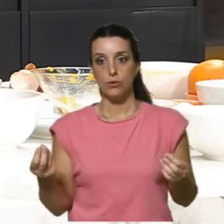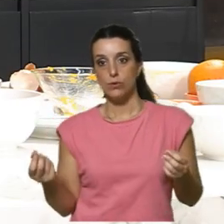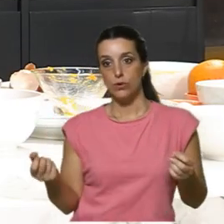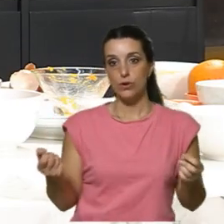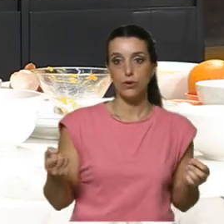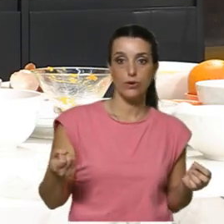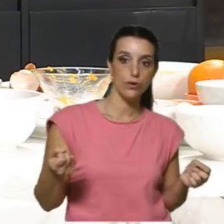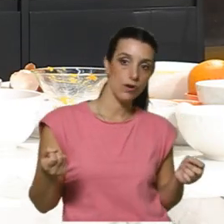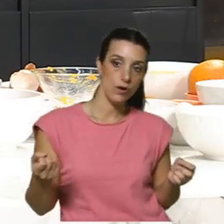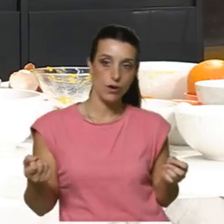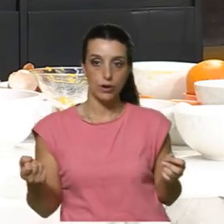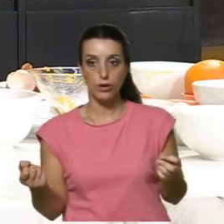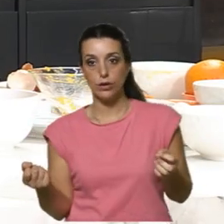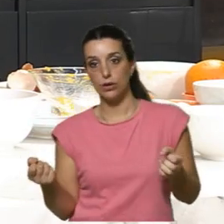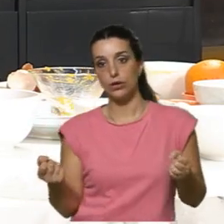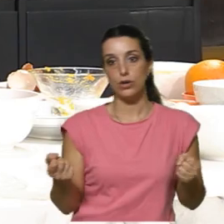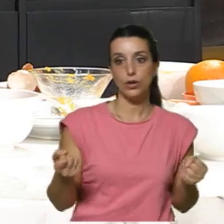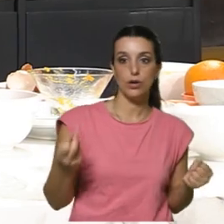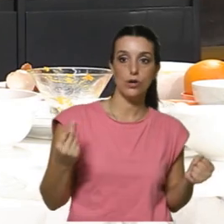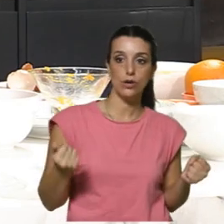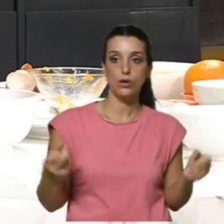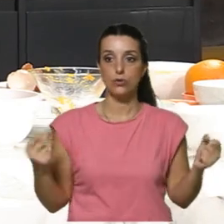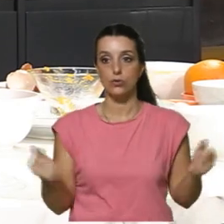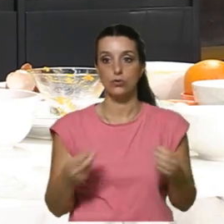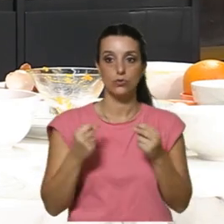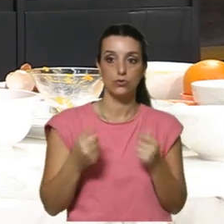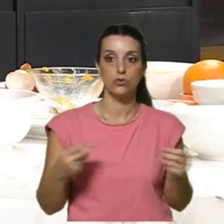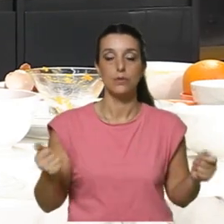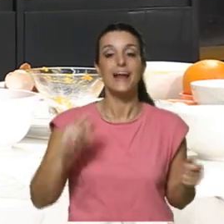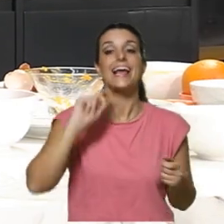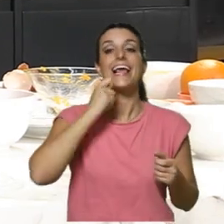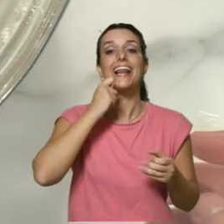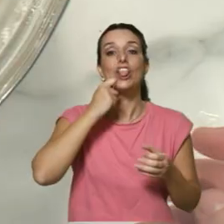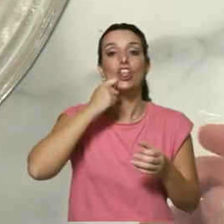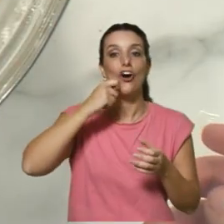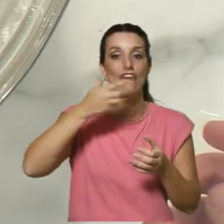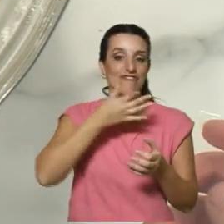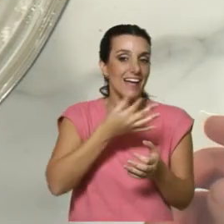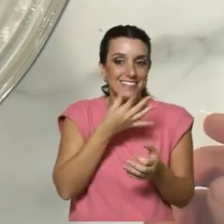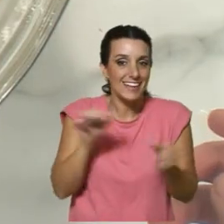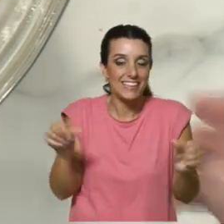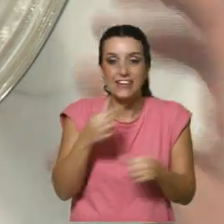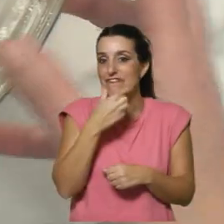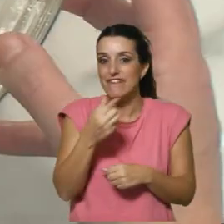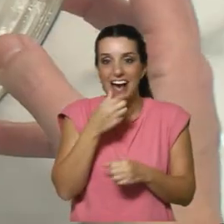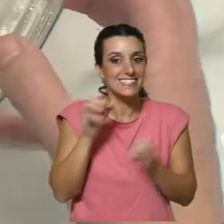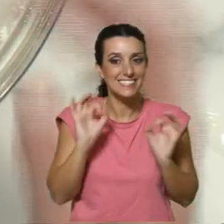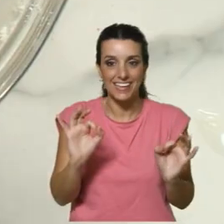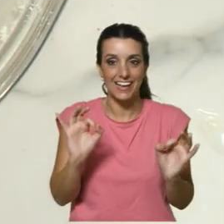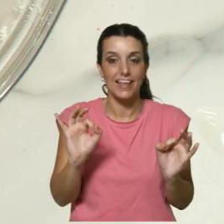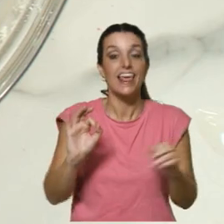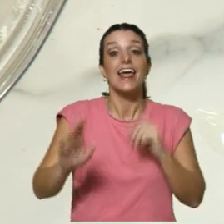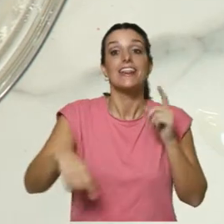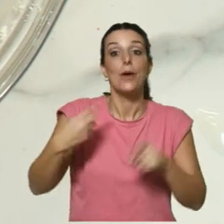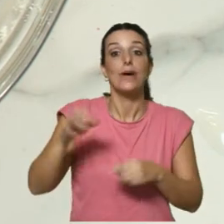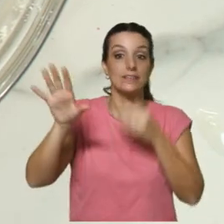Ahí está, perfectamente. Mirá qué lindo que te queda y qué fácil. Ahí va. Y luego